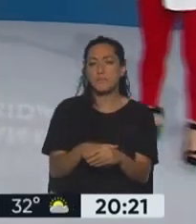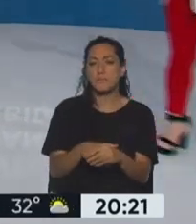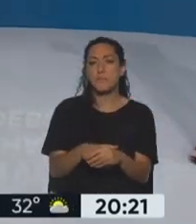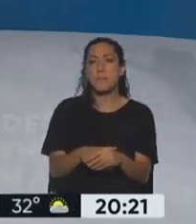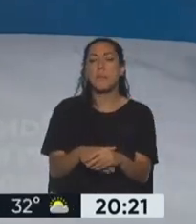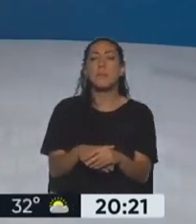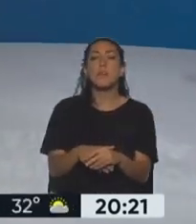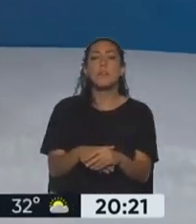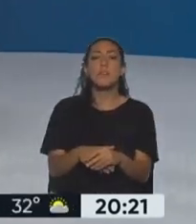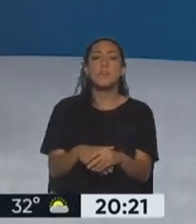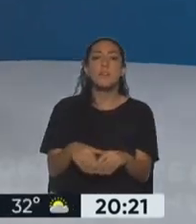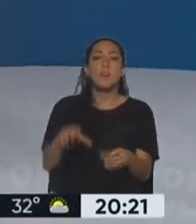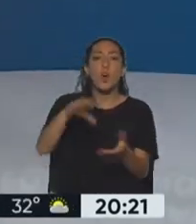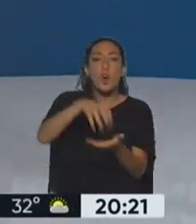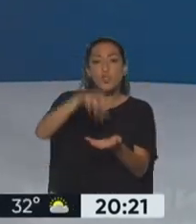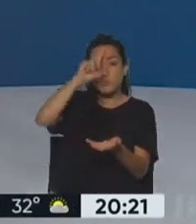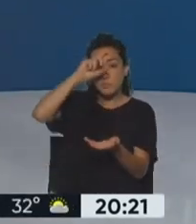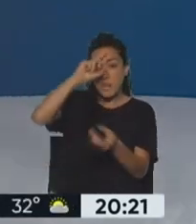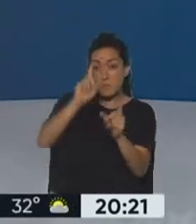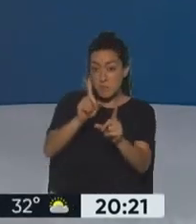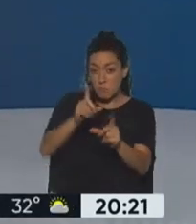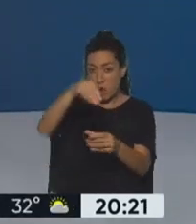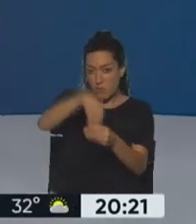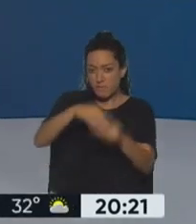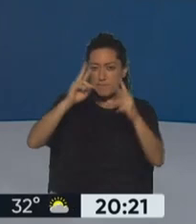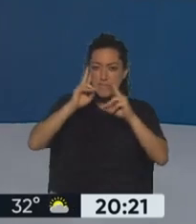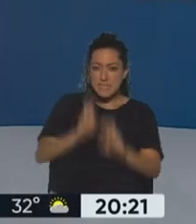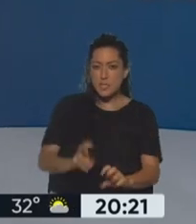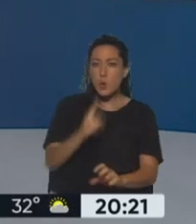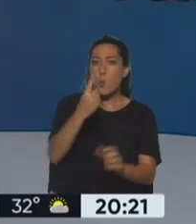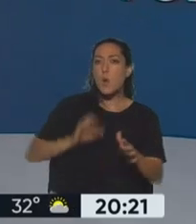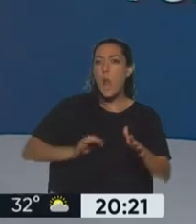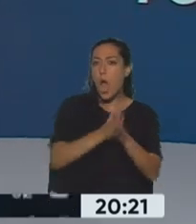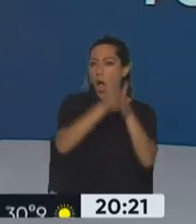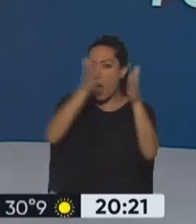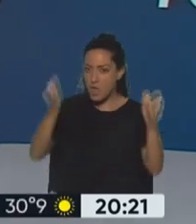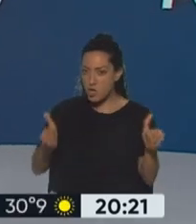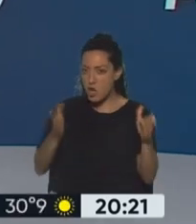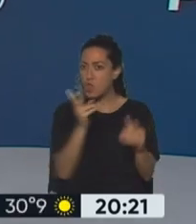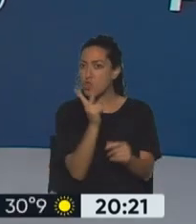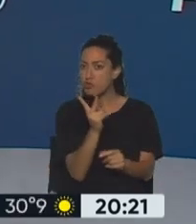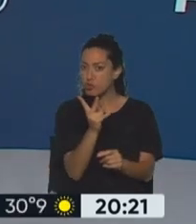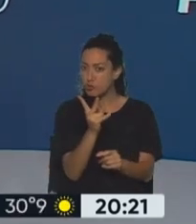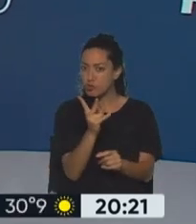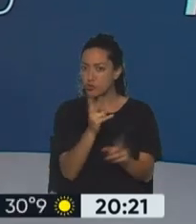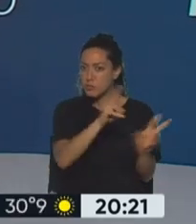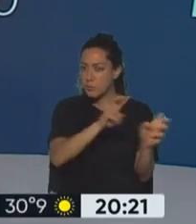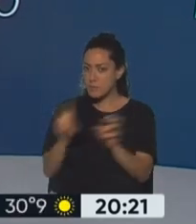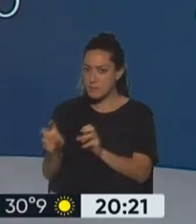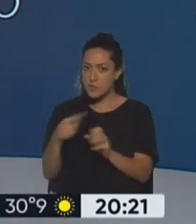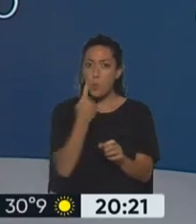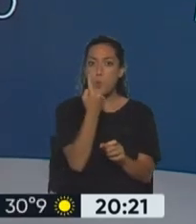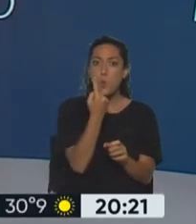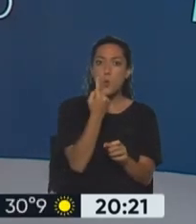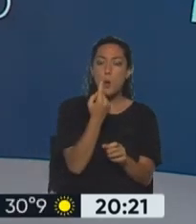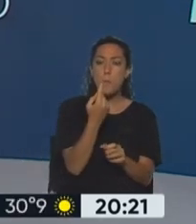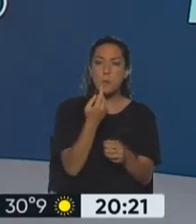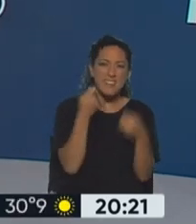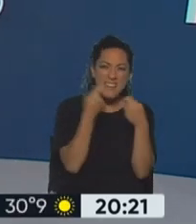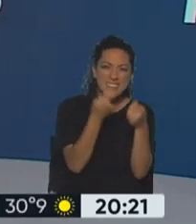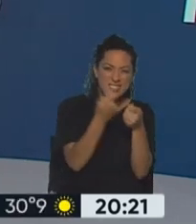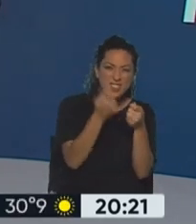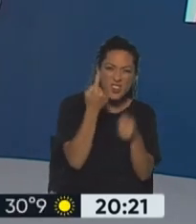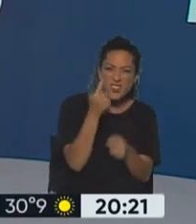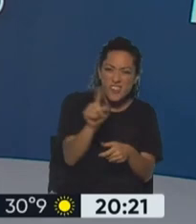hace dentro del Garrahan y que demora un año. De ahí parten dos sumarios. Uno de ellos es por gastos irregulares. En